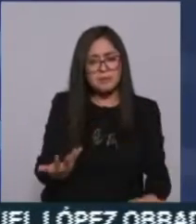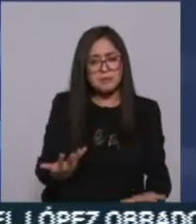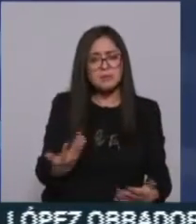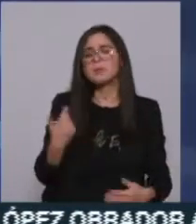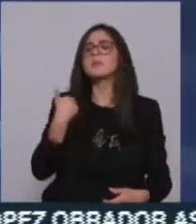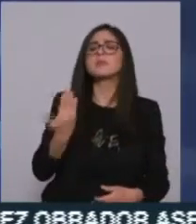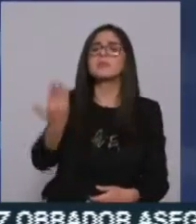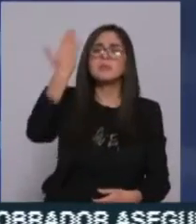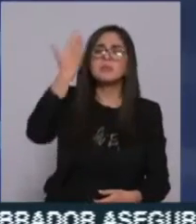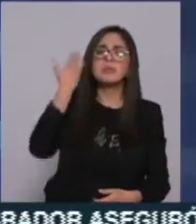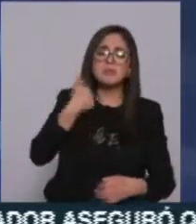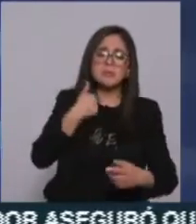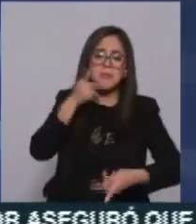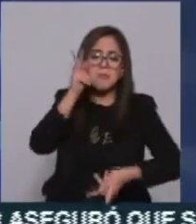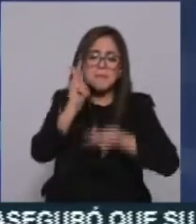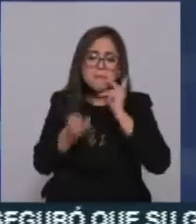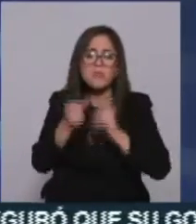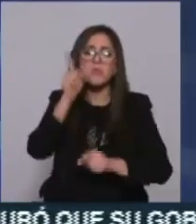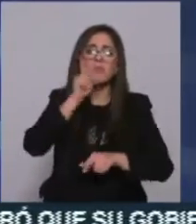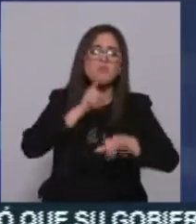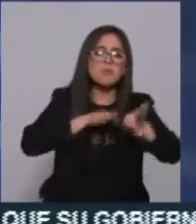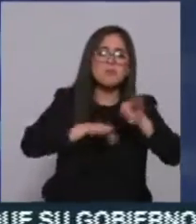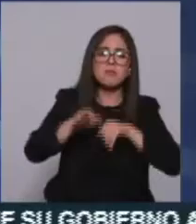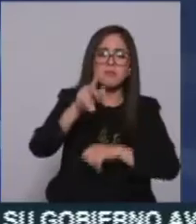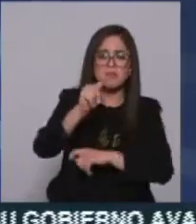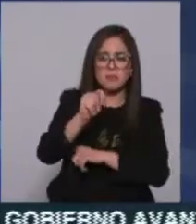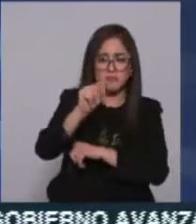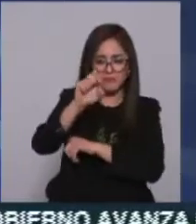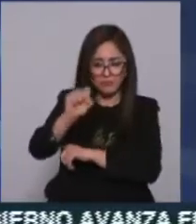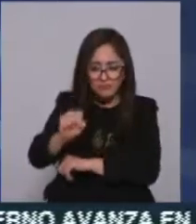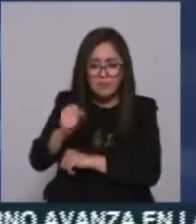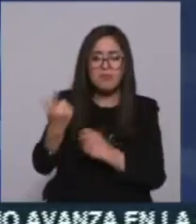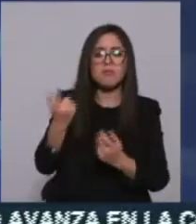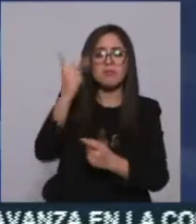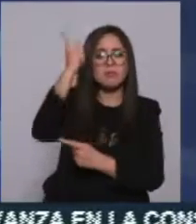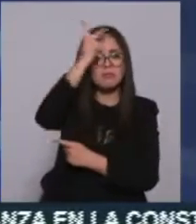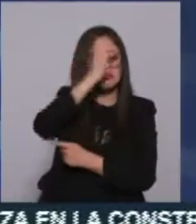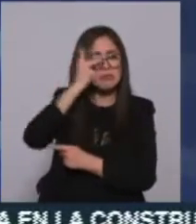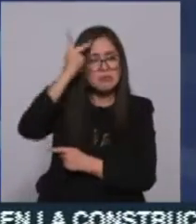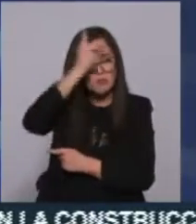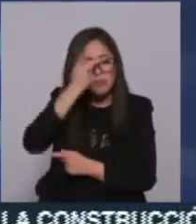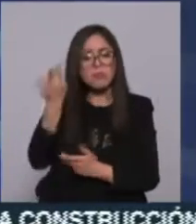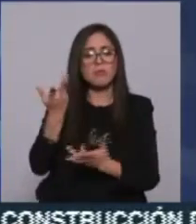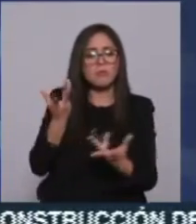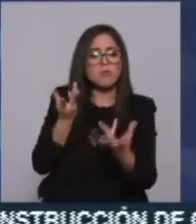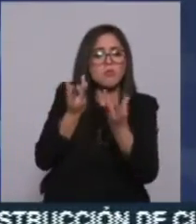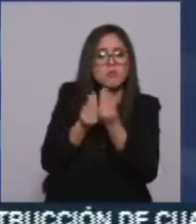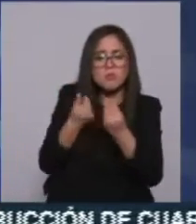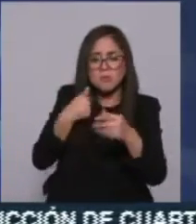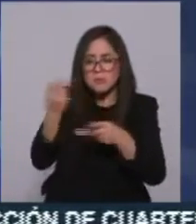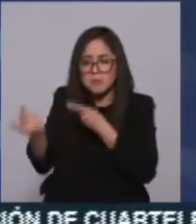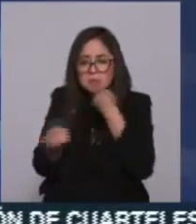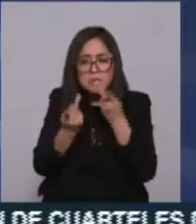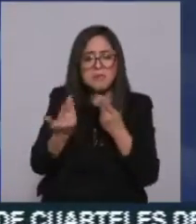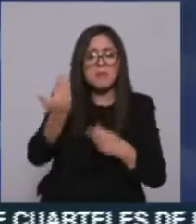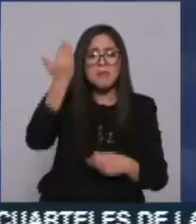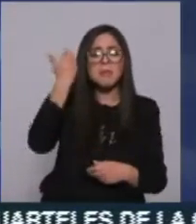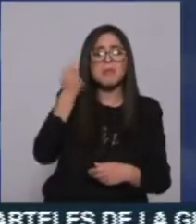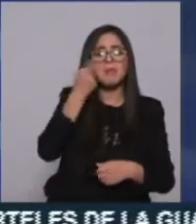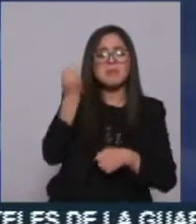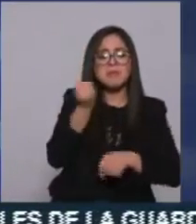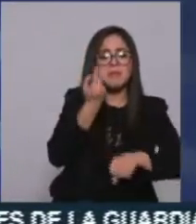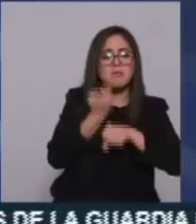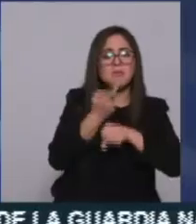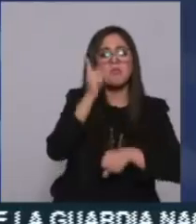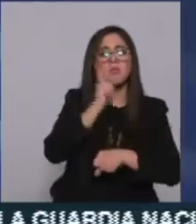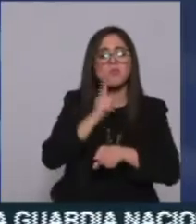con trabajadoras sociales, con psicólogas que están relacionadas, que forman parte del programa Lunas de la Secretaría de Mujeres.